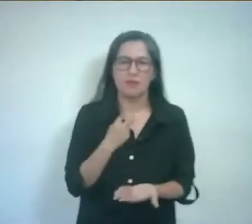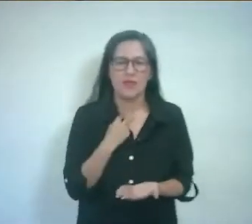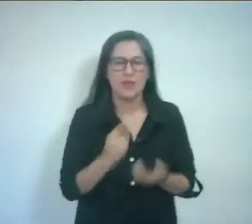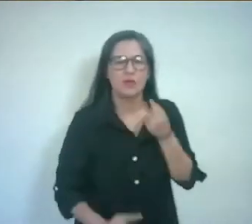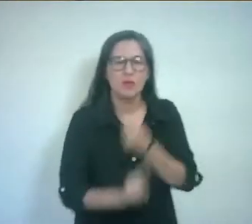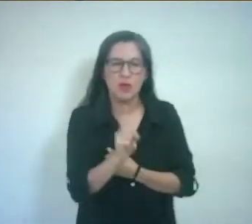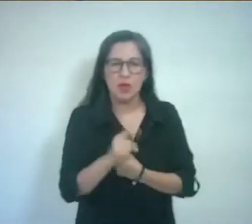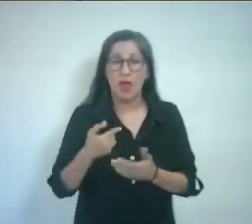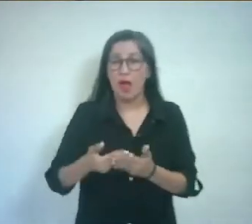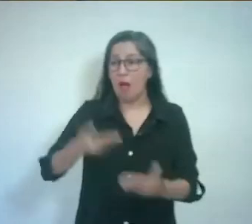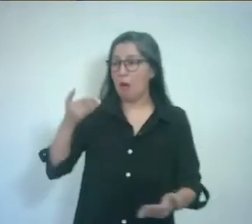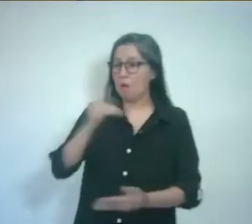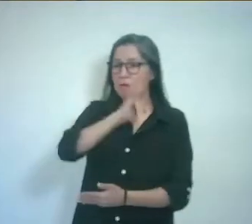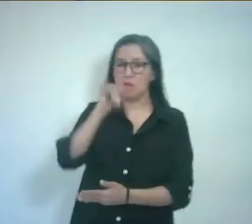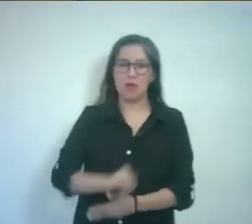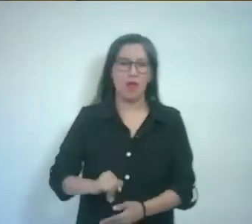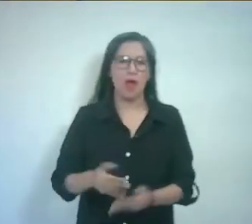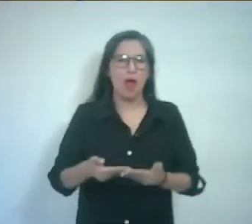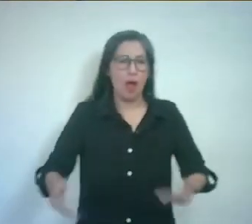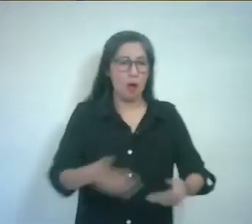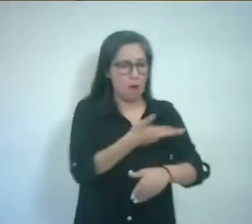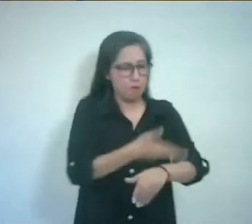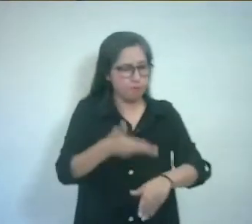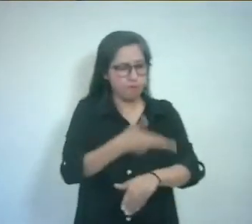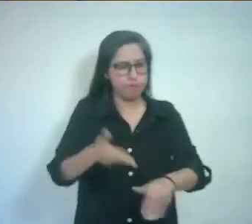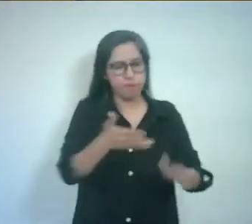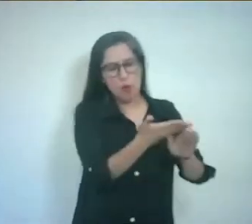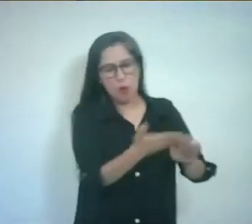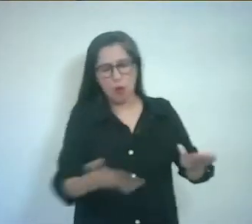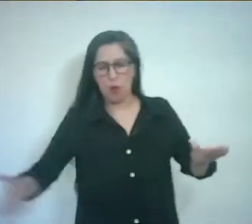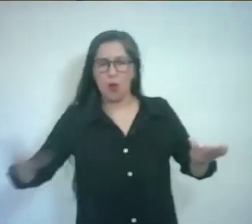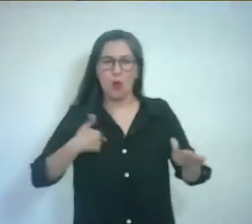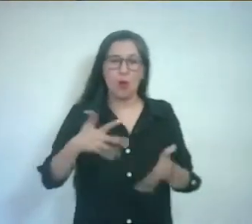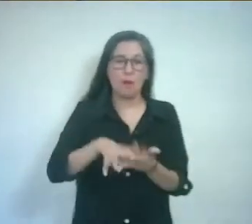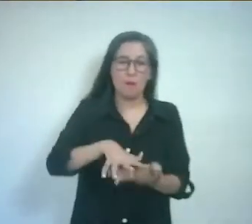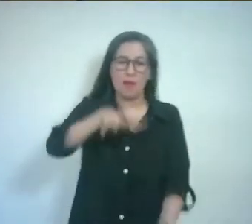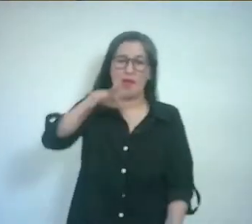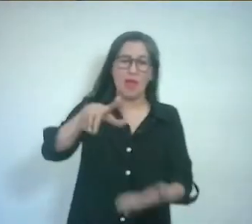resultado de estos meses de organizar y ser parte de la elección más grande de la